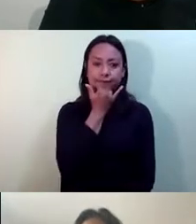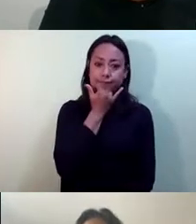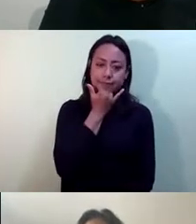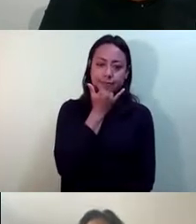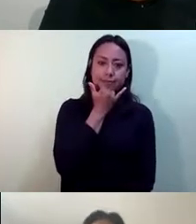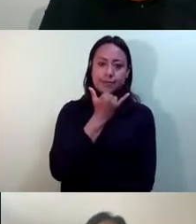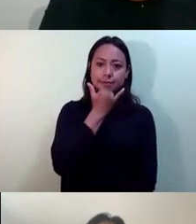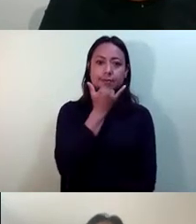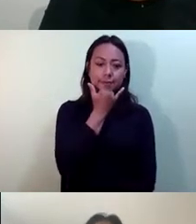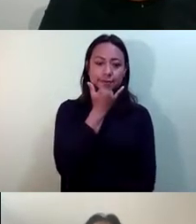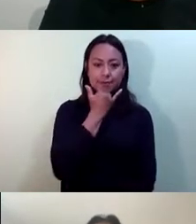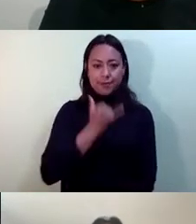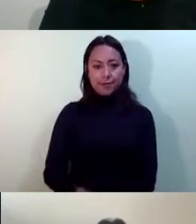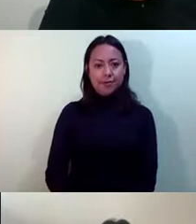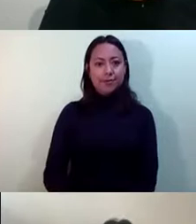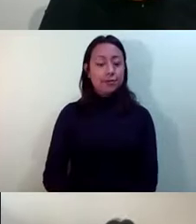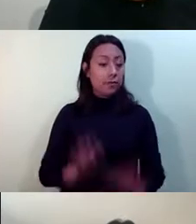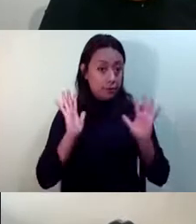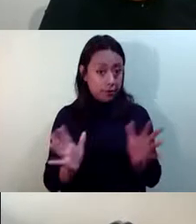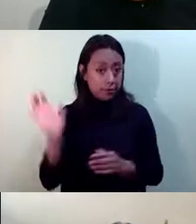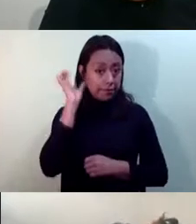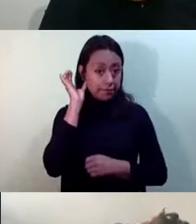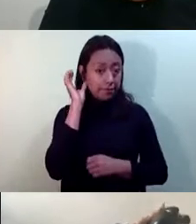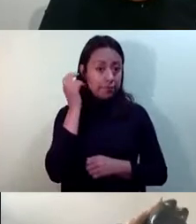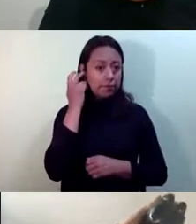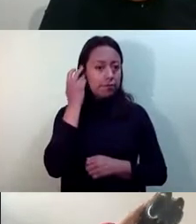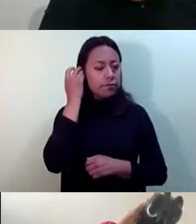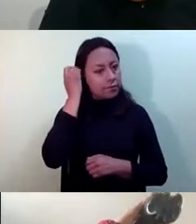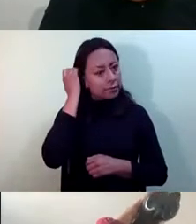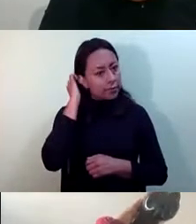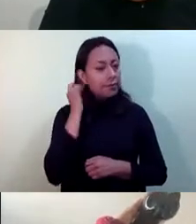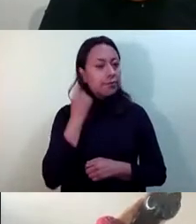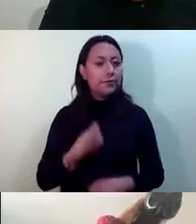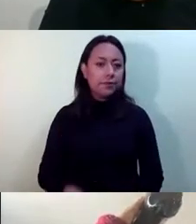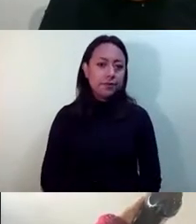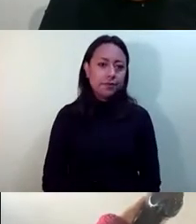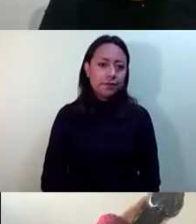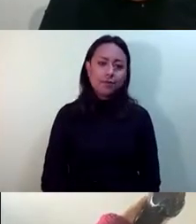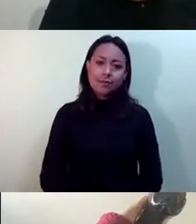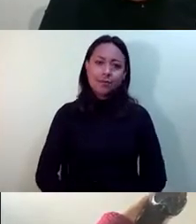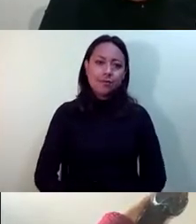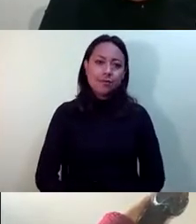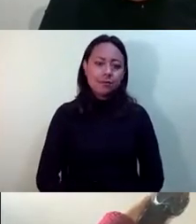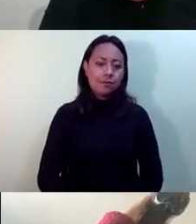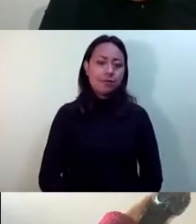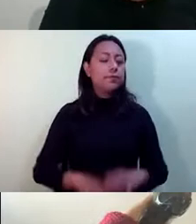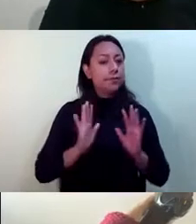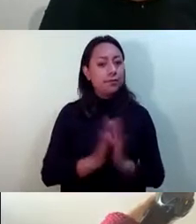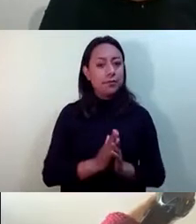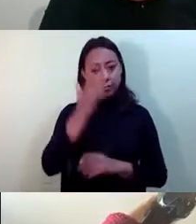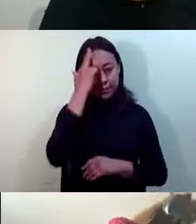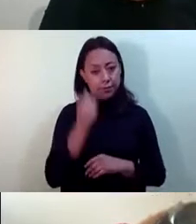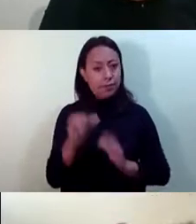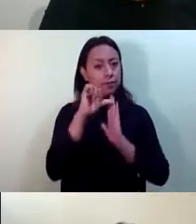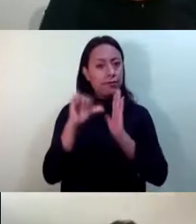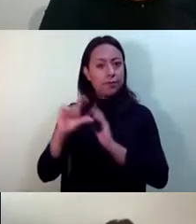Perdón, se nos fue. ¿Ya me escuchan? Hasta ahora, diputada presidenta, no se le escuchó. En razón de que el artículo